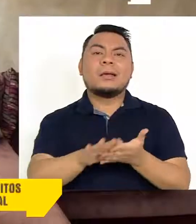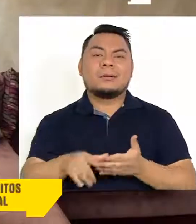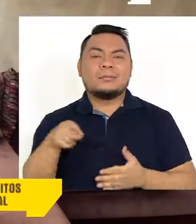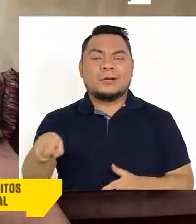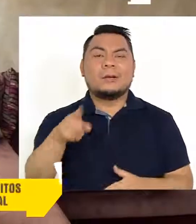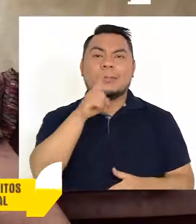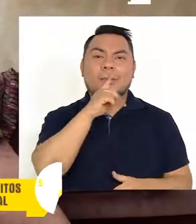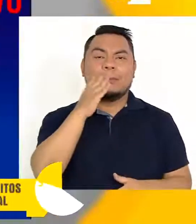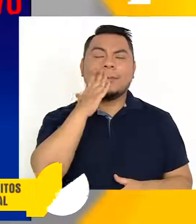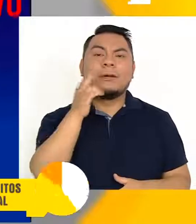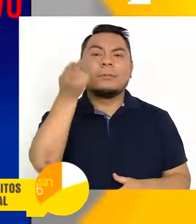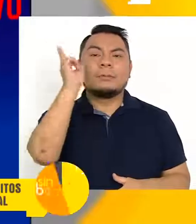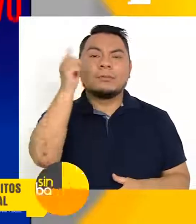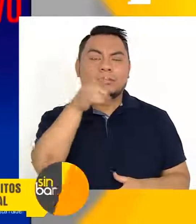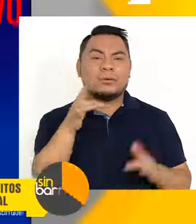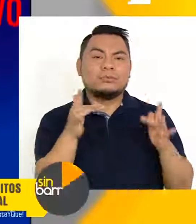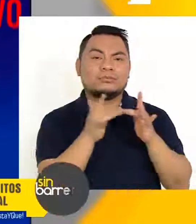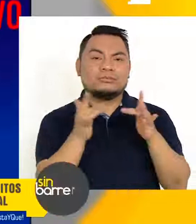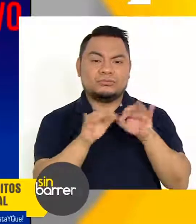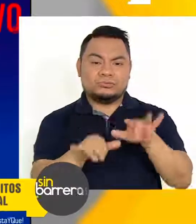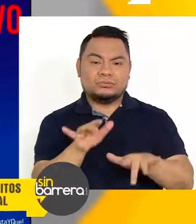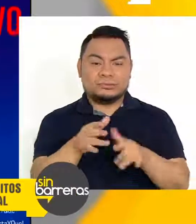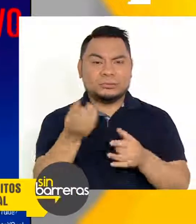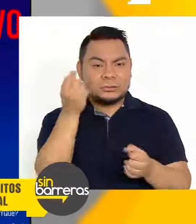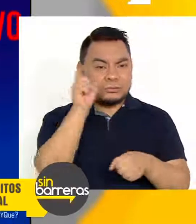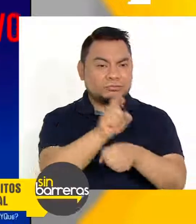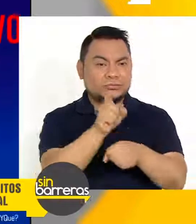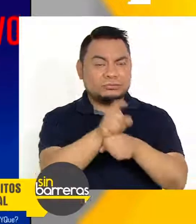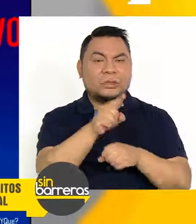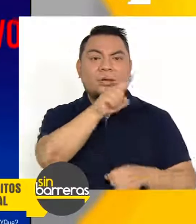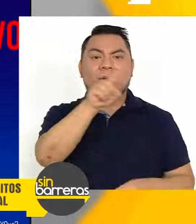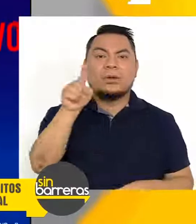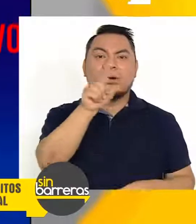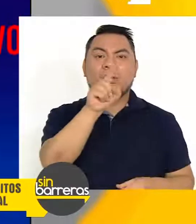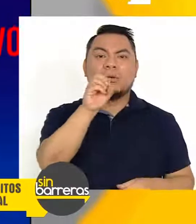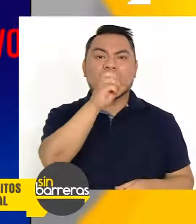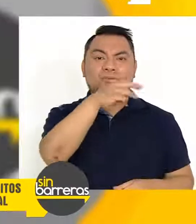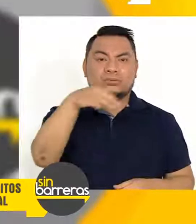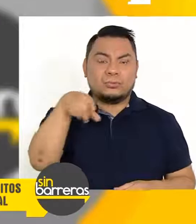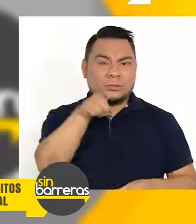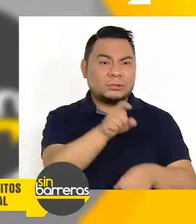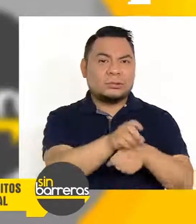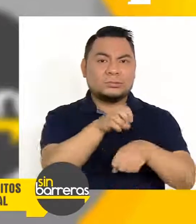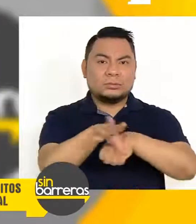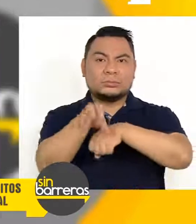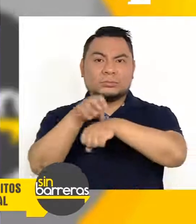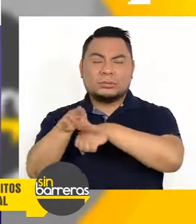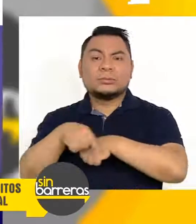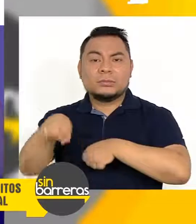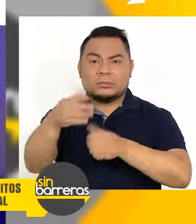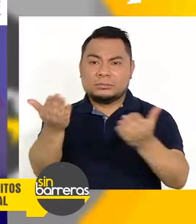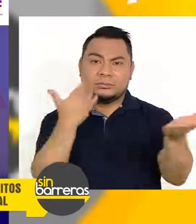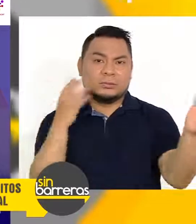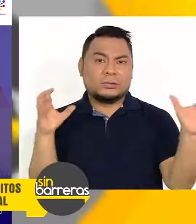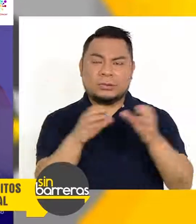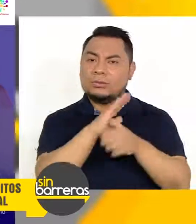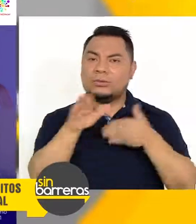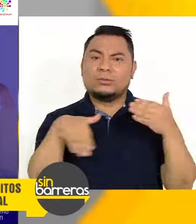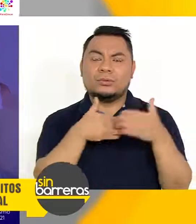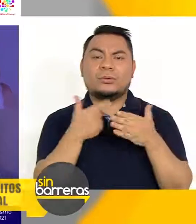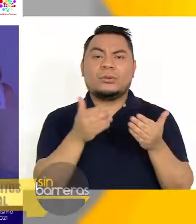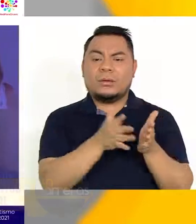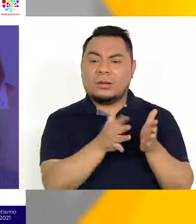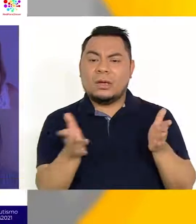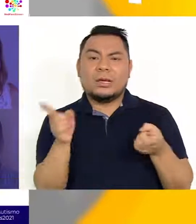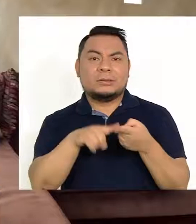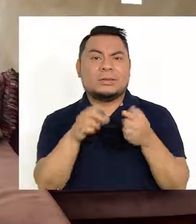padres y profesores, que son talleres virtuales a través de la plataforma Zoom, y los vamos a tener en todo lo que